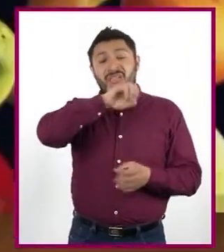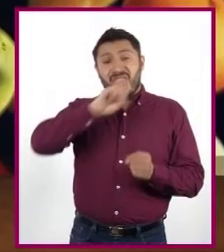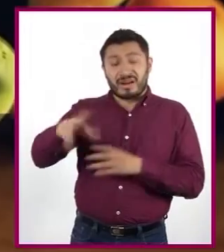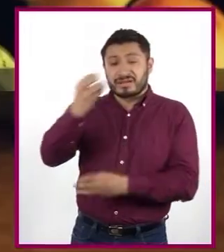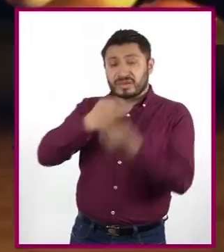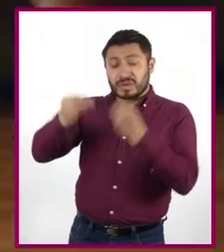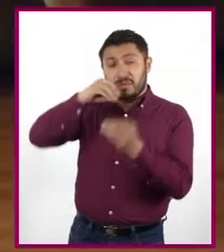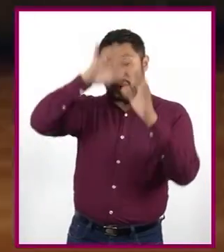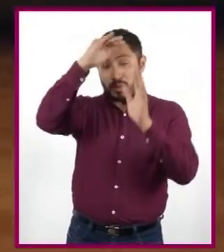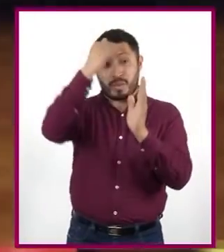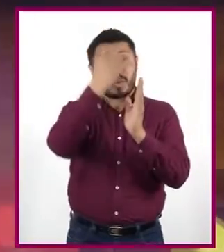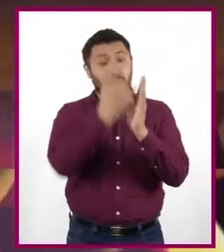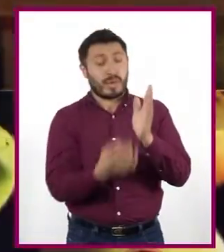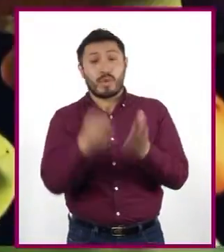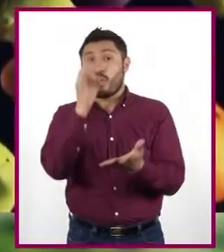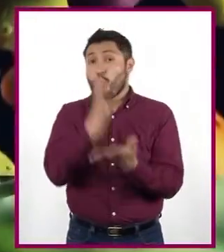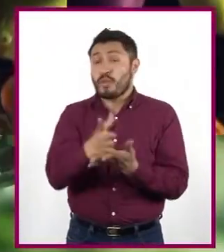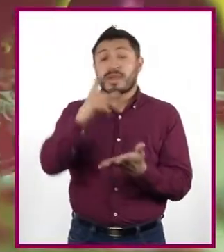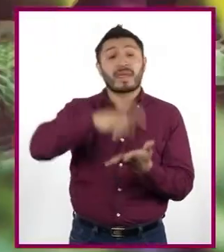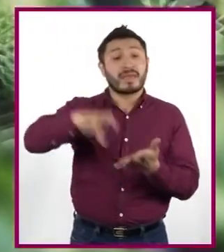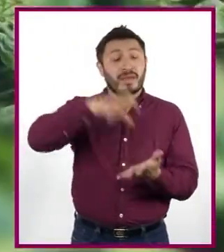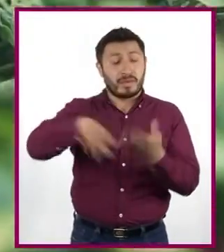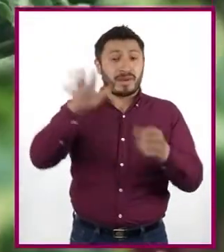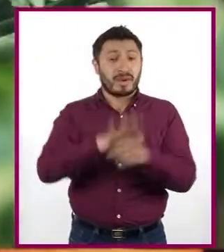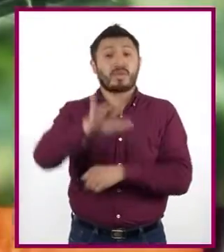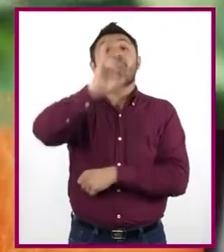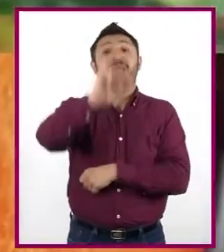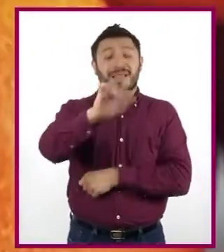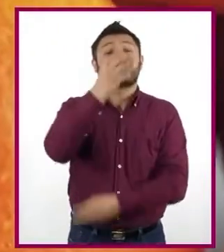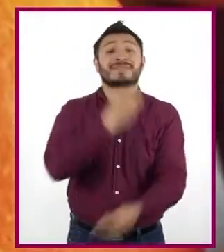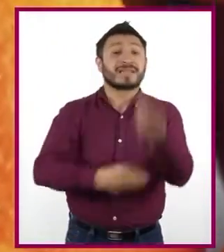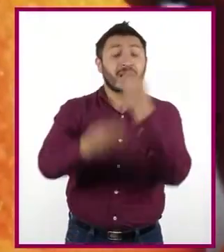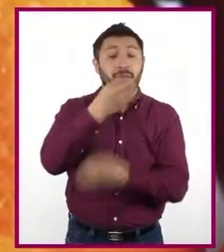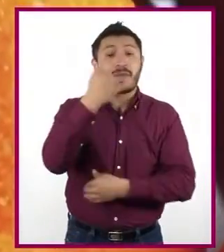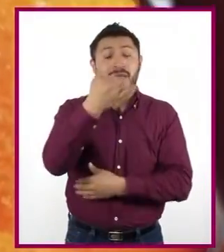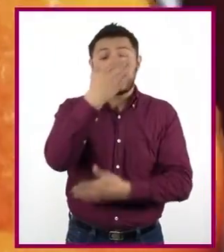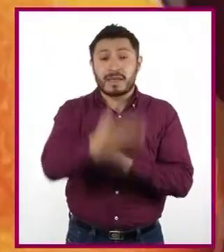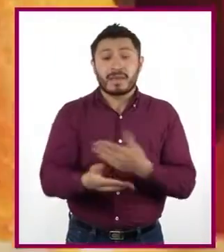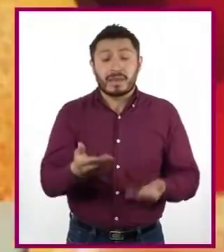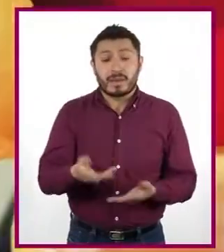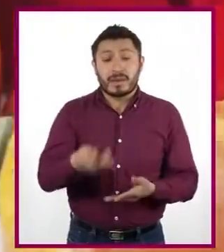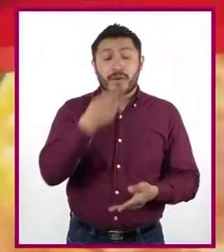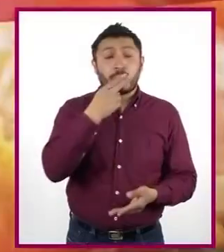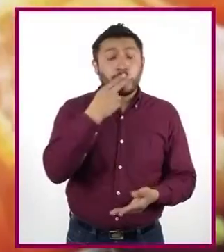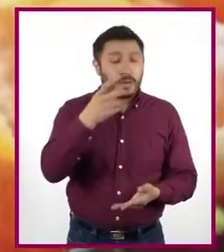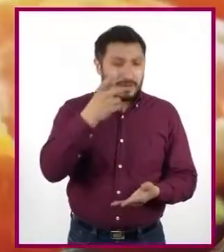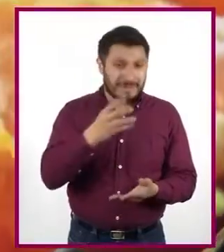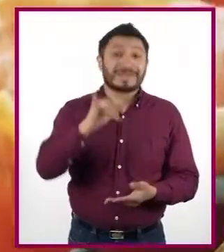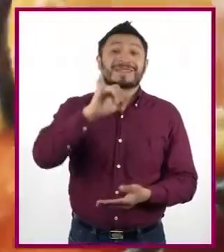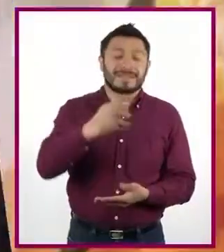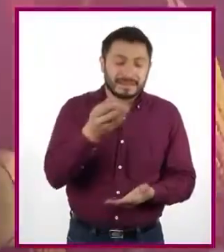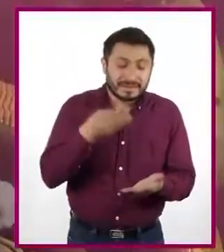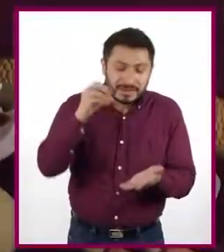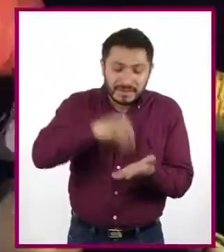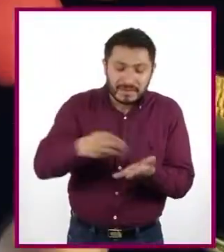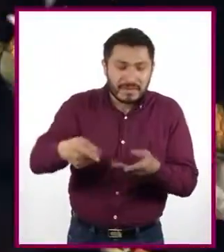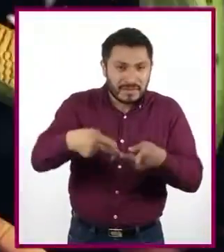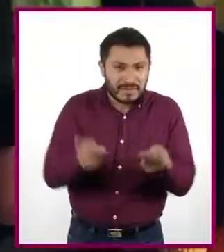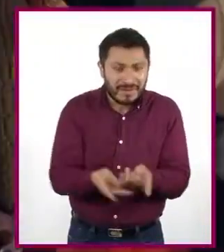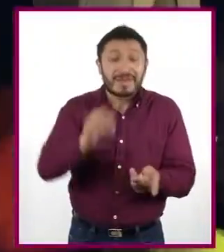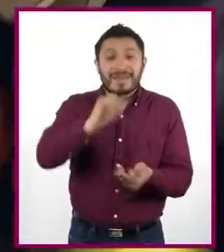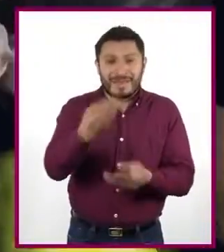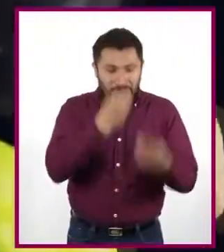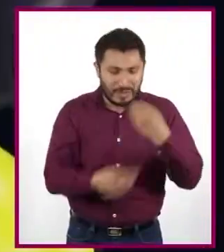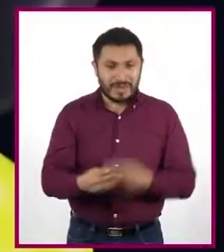de comida, comprando solo aquello que sí vamos a consumir y sirviéndonos solo lo que sí vamos a comer. Consumir